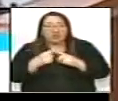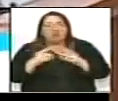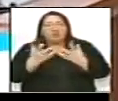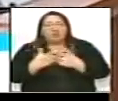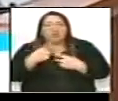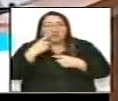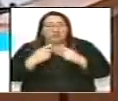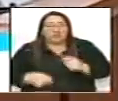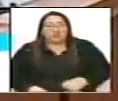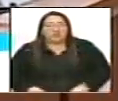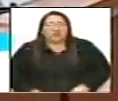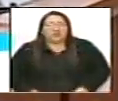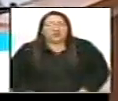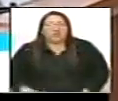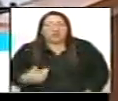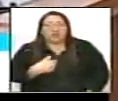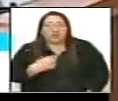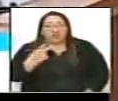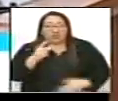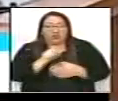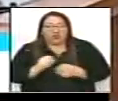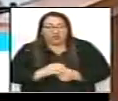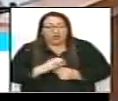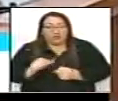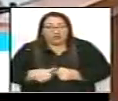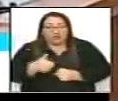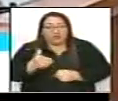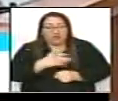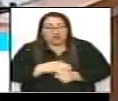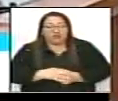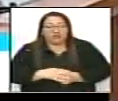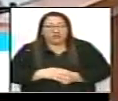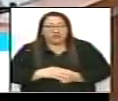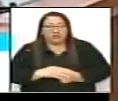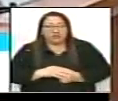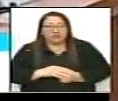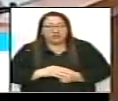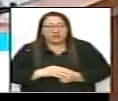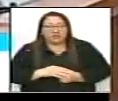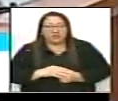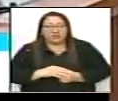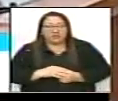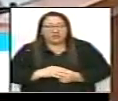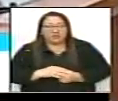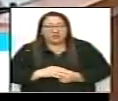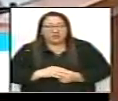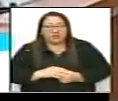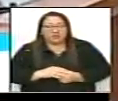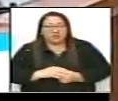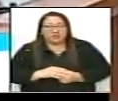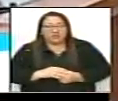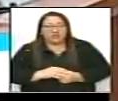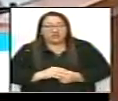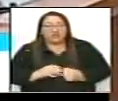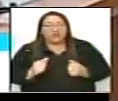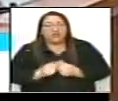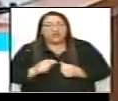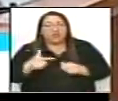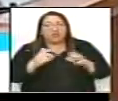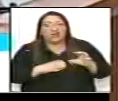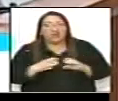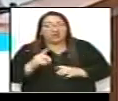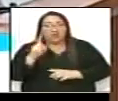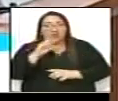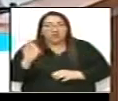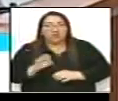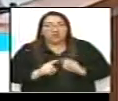supervisora. Tenemos dos contratos, un contrato principal que supervisa las actividades, en cuyo caso el monto total